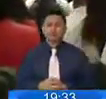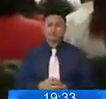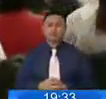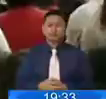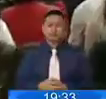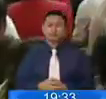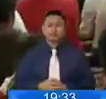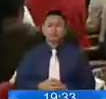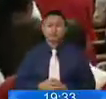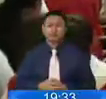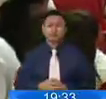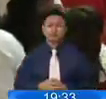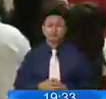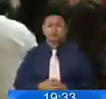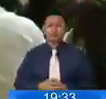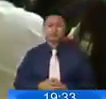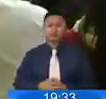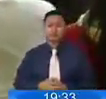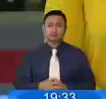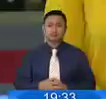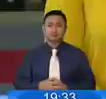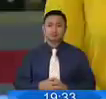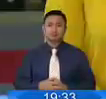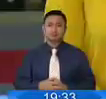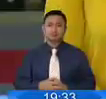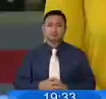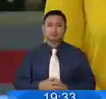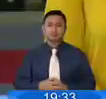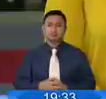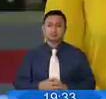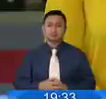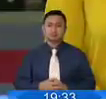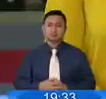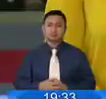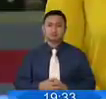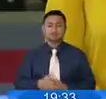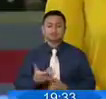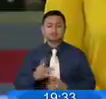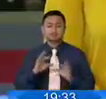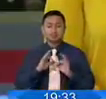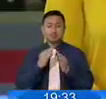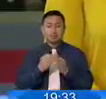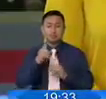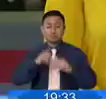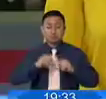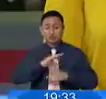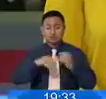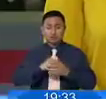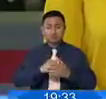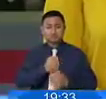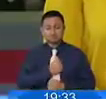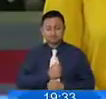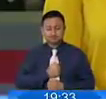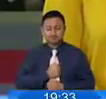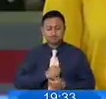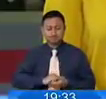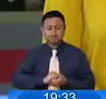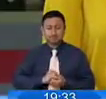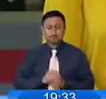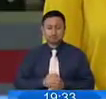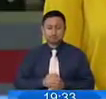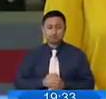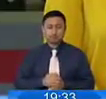Carlos Torres, informó Iván Casamen. Nuestras condolencias y solidaridad a la familia. Un ciudadano